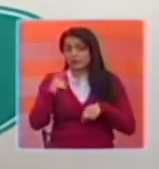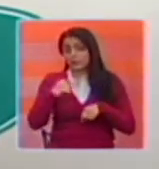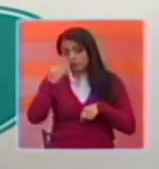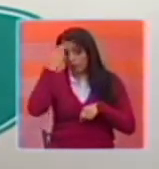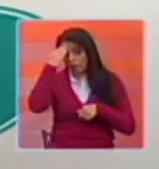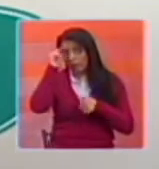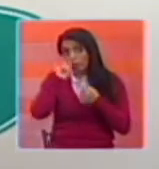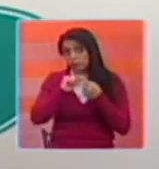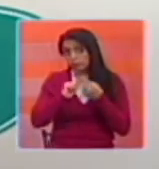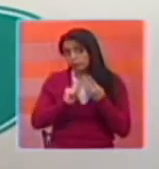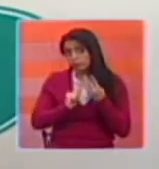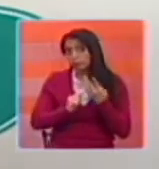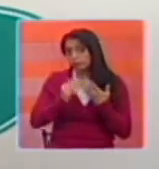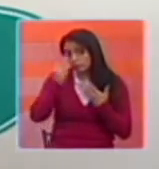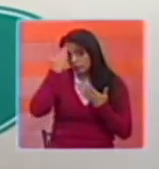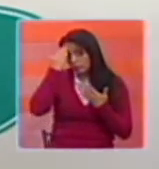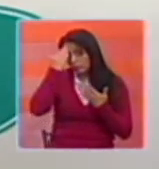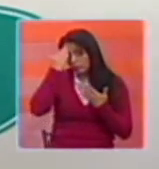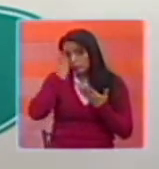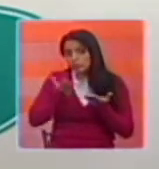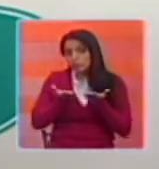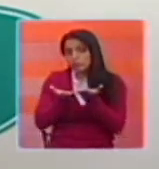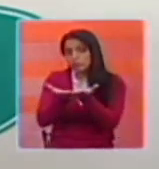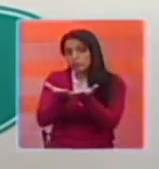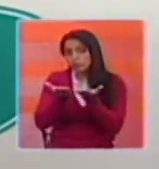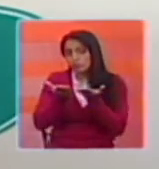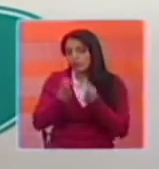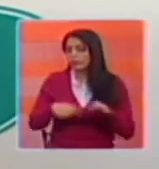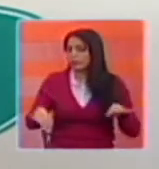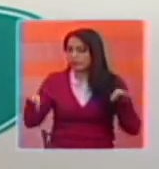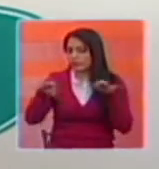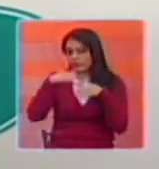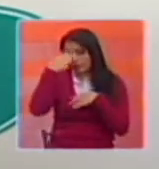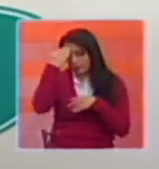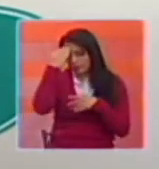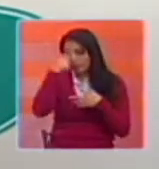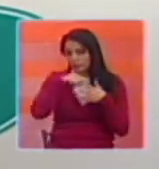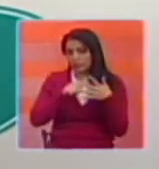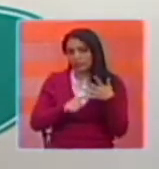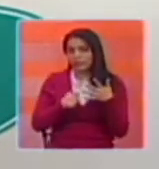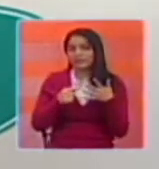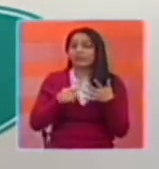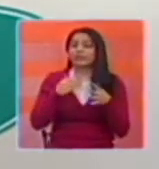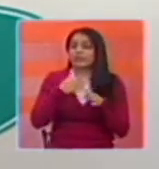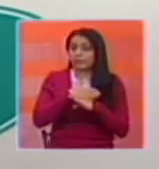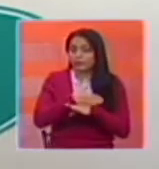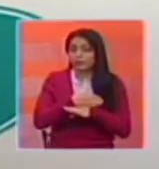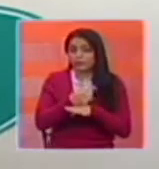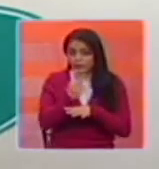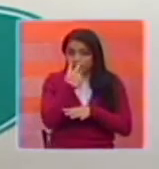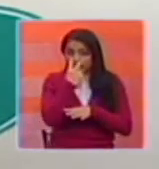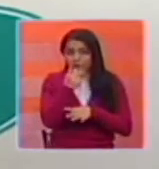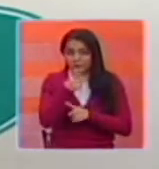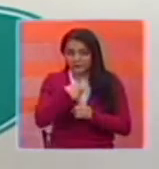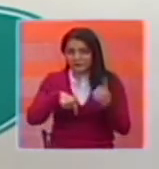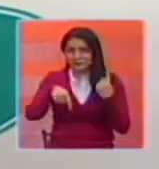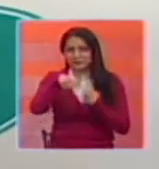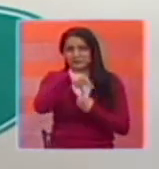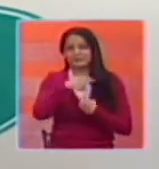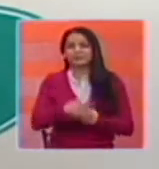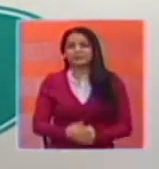al hacer cupcakes, al hornar cupcakes, que es sumamente importante. Entonces yo quiero que usted regrese conmigo después de la pausita,